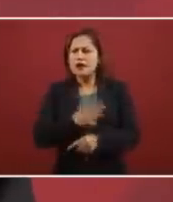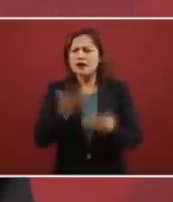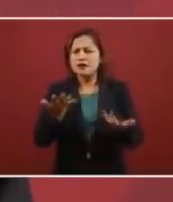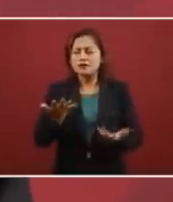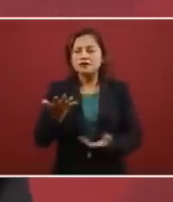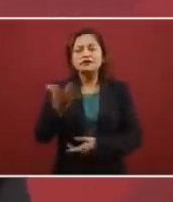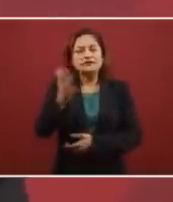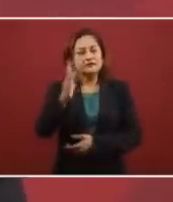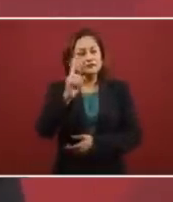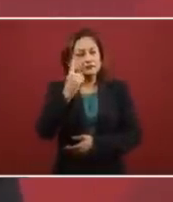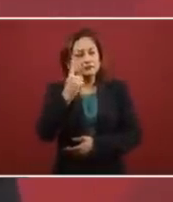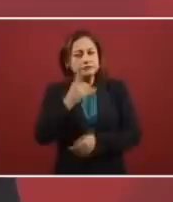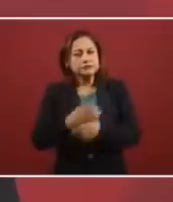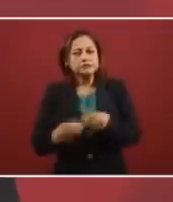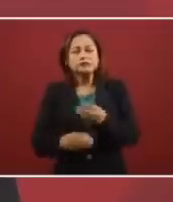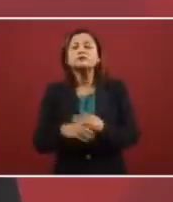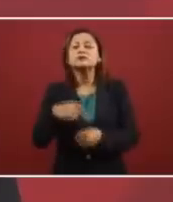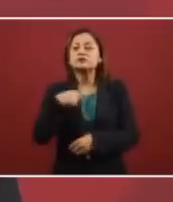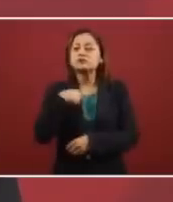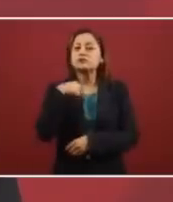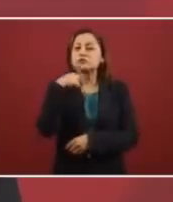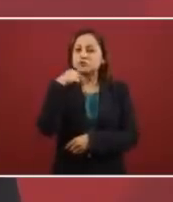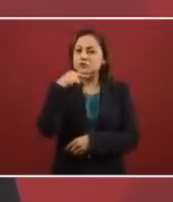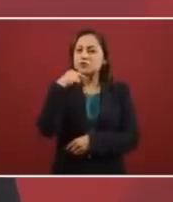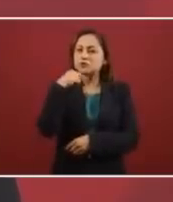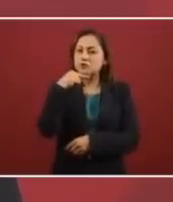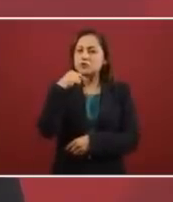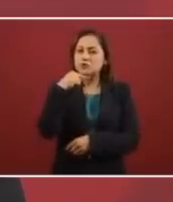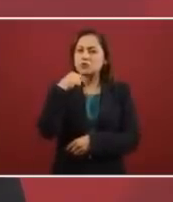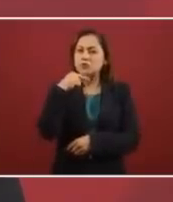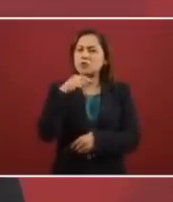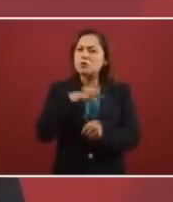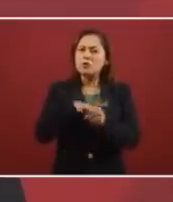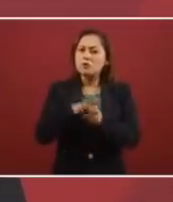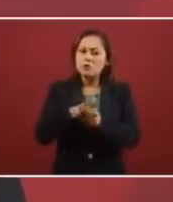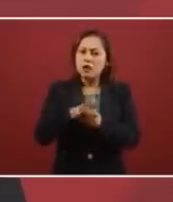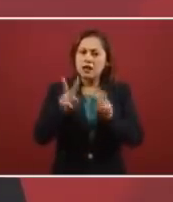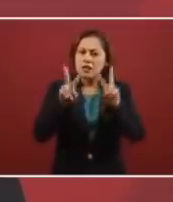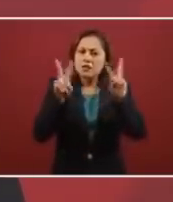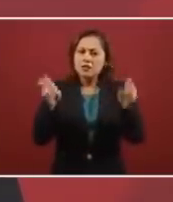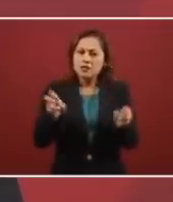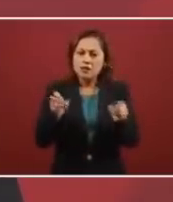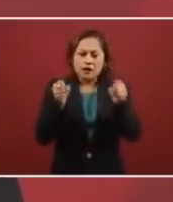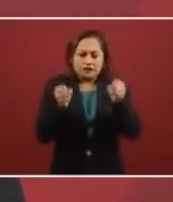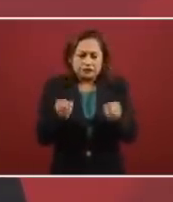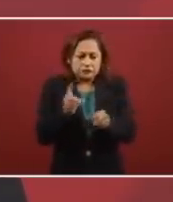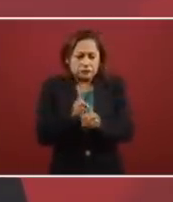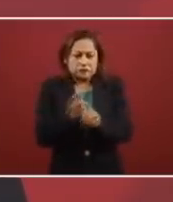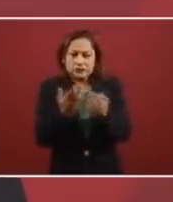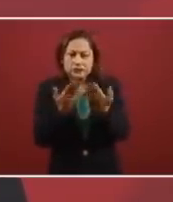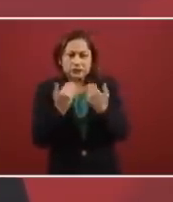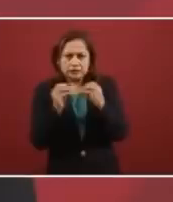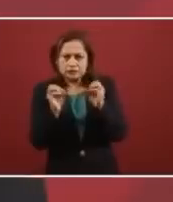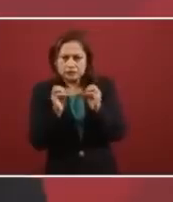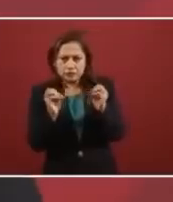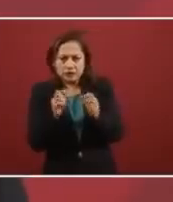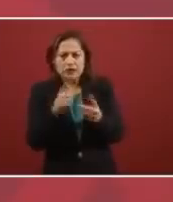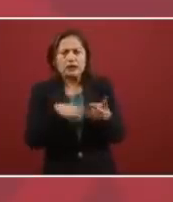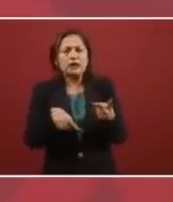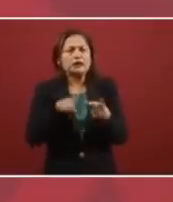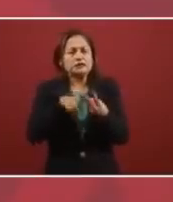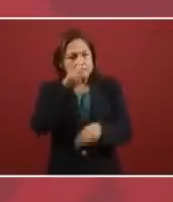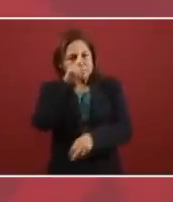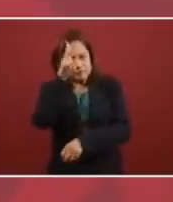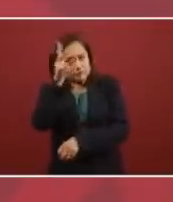está de inseguridades de violencia que tenemos que enfrentar y que tenemos que